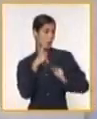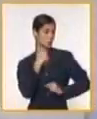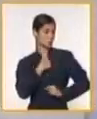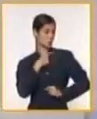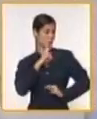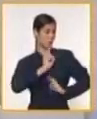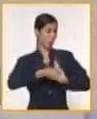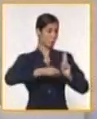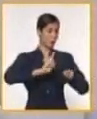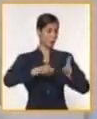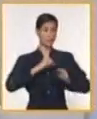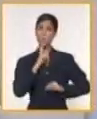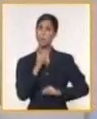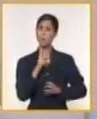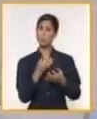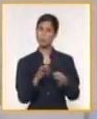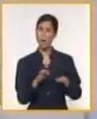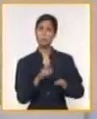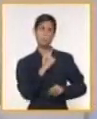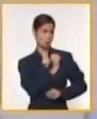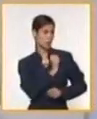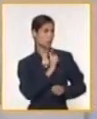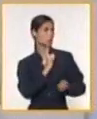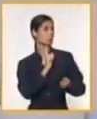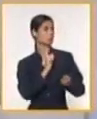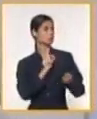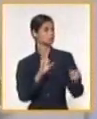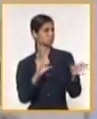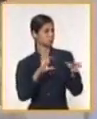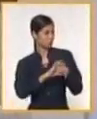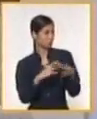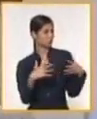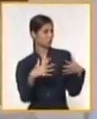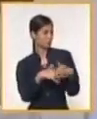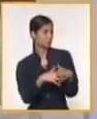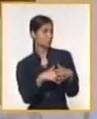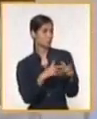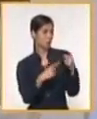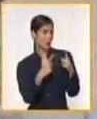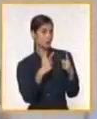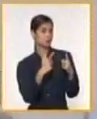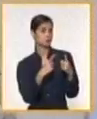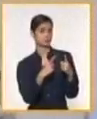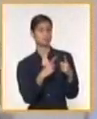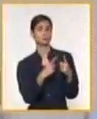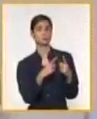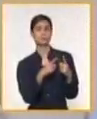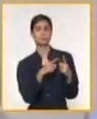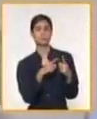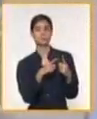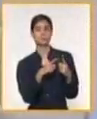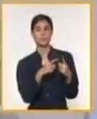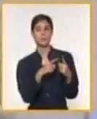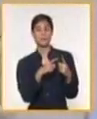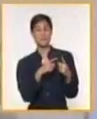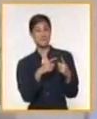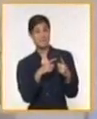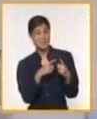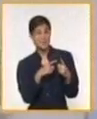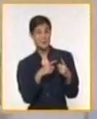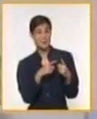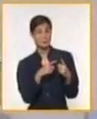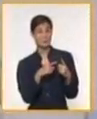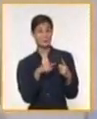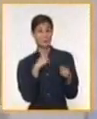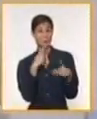tema del reconocimiento de Israel. Y en fin, este es el ambiente. Pero el